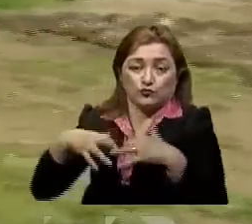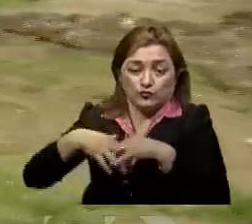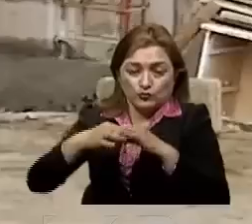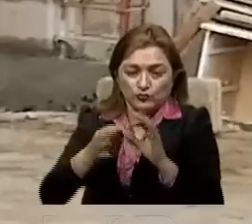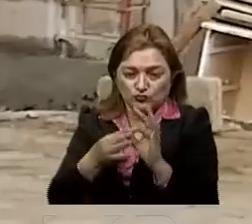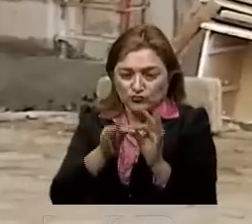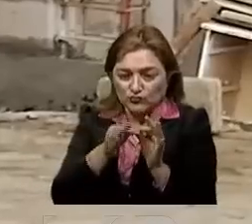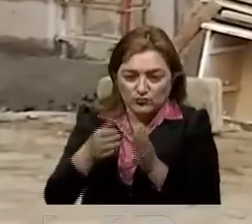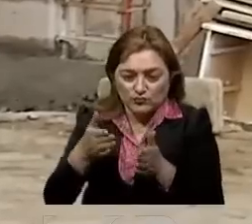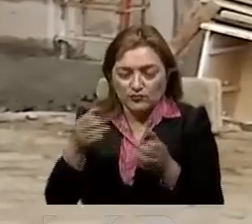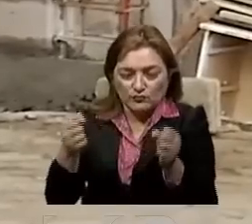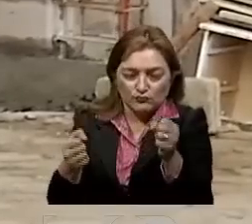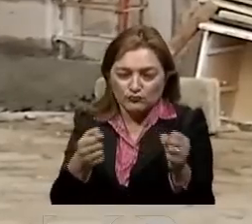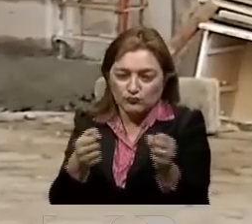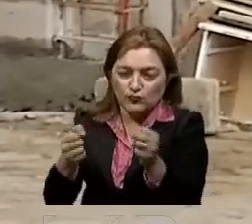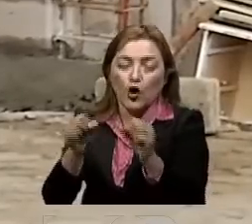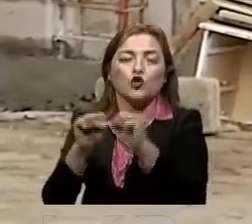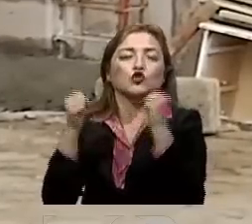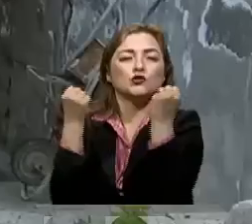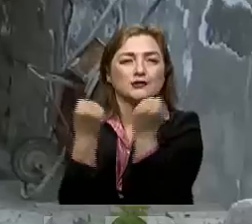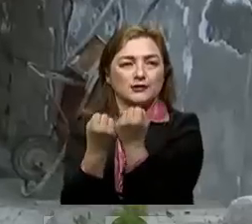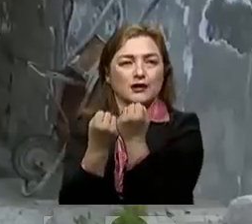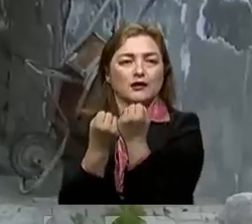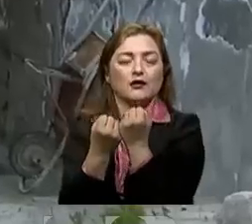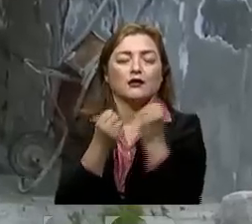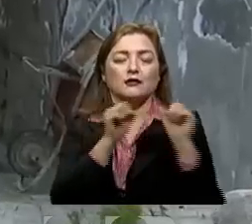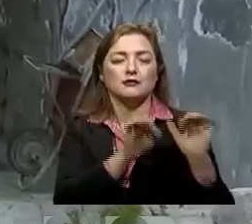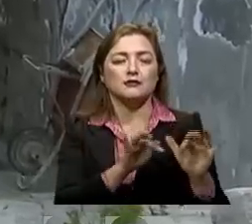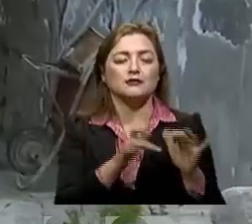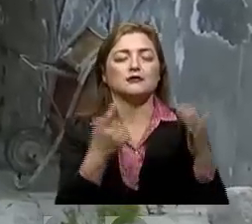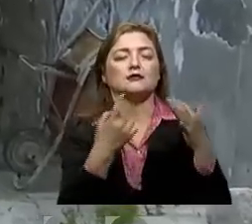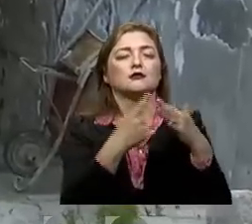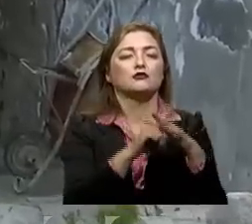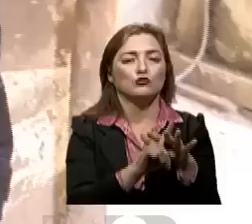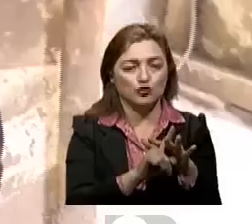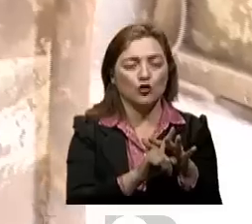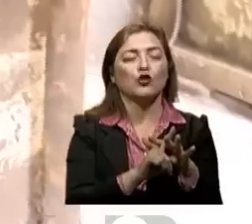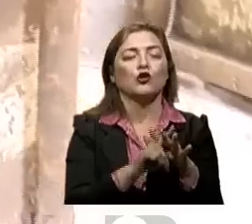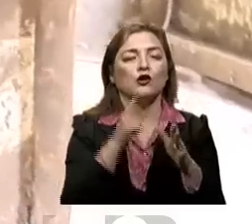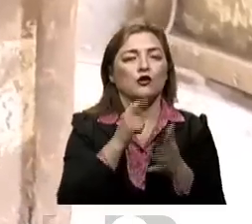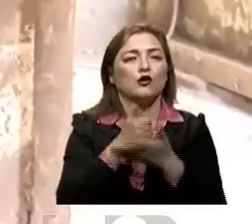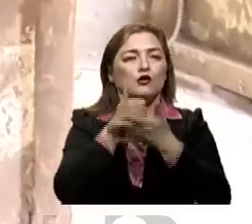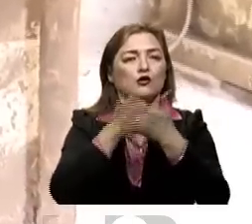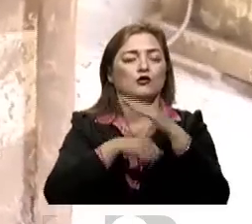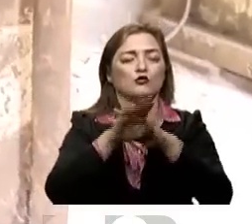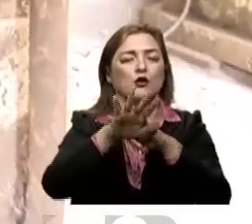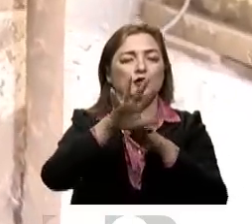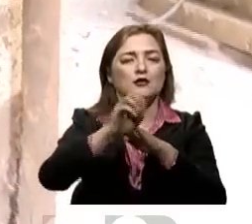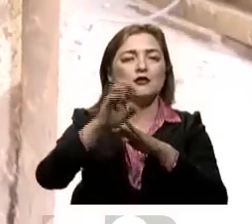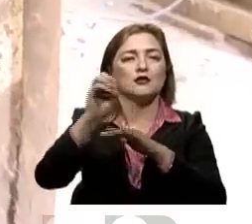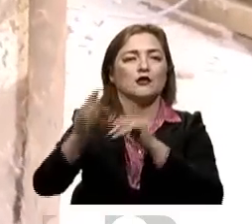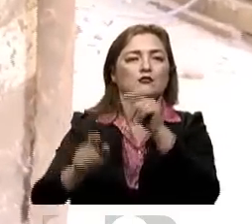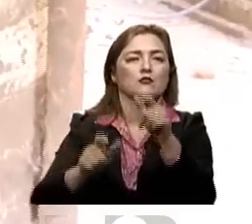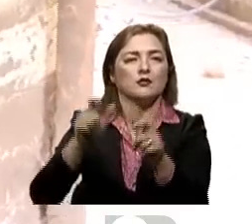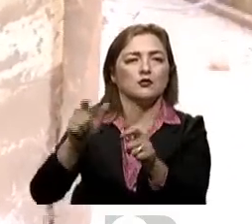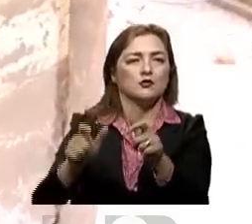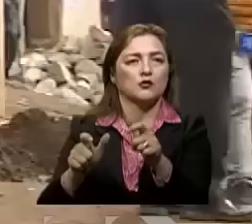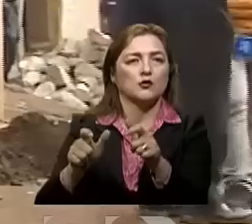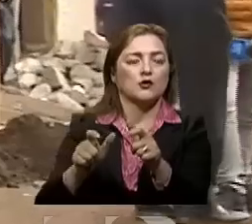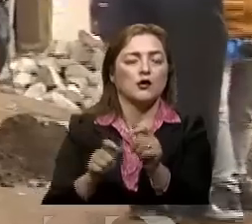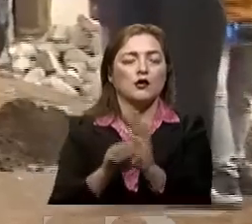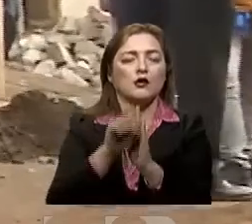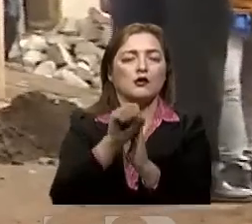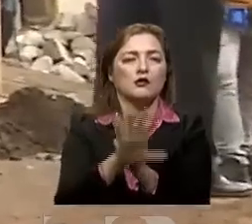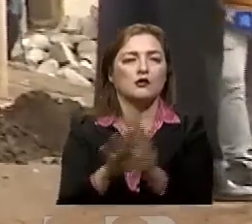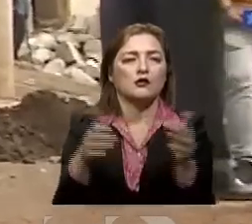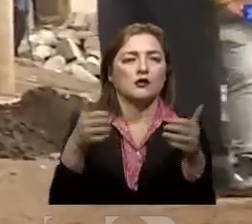y social. Tras este suceso, desde la Secretaría de Inclusión se informó que se ayudó a más de 500 personas con la entrega